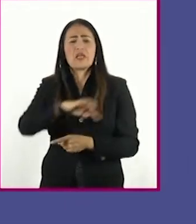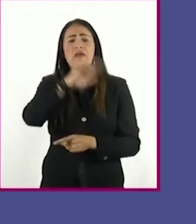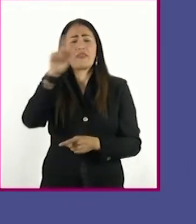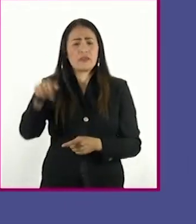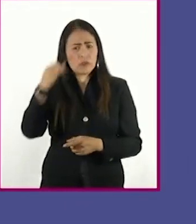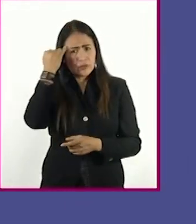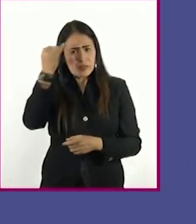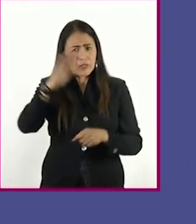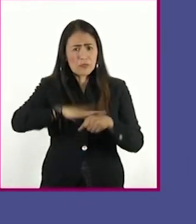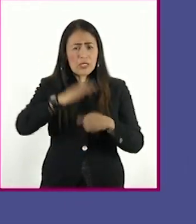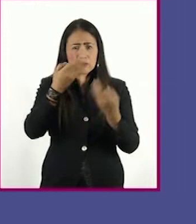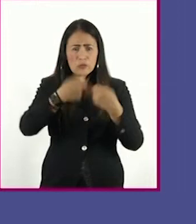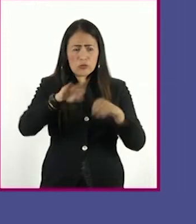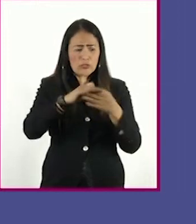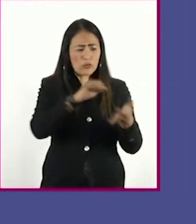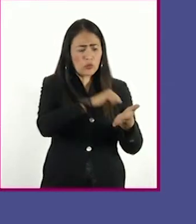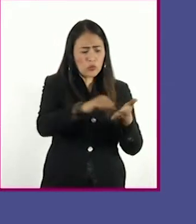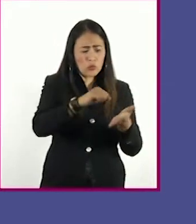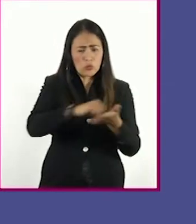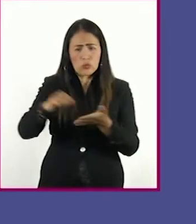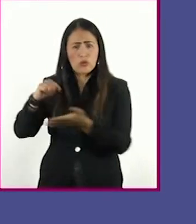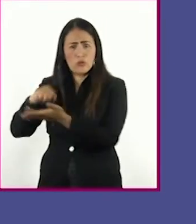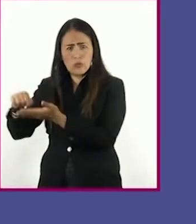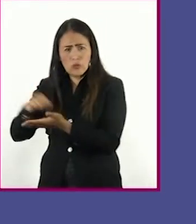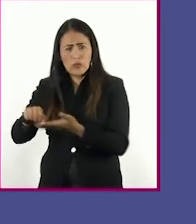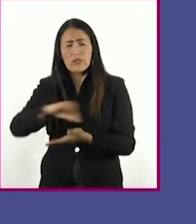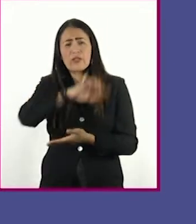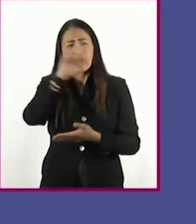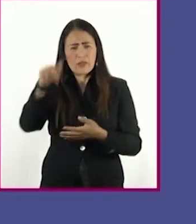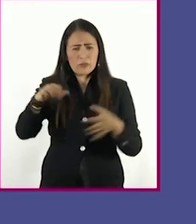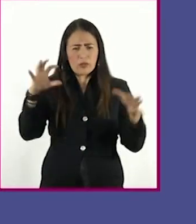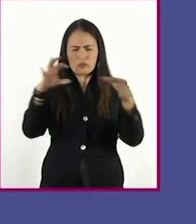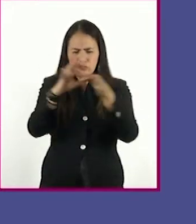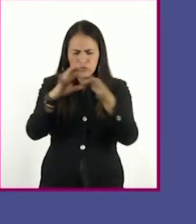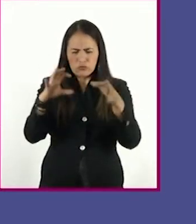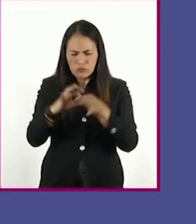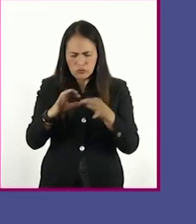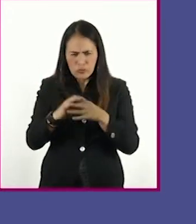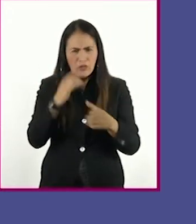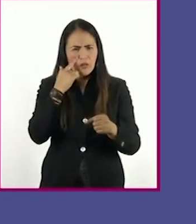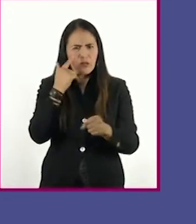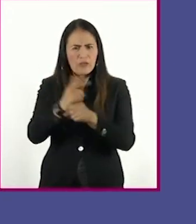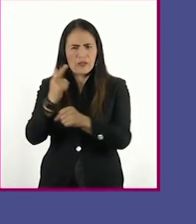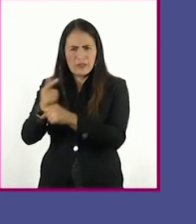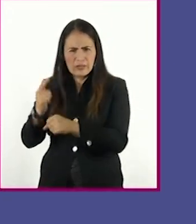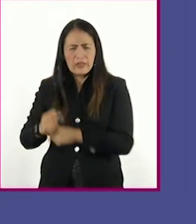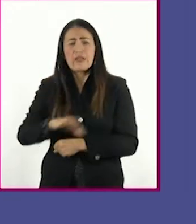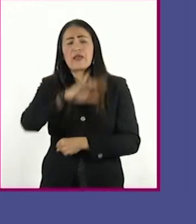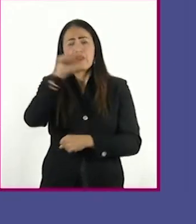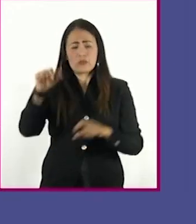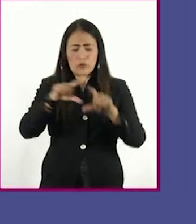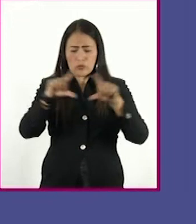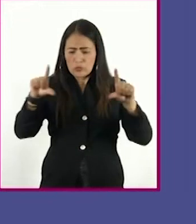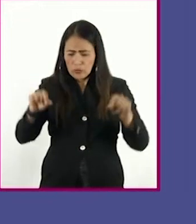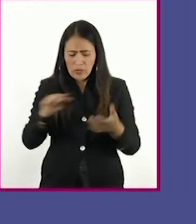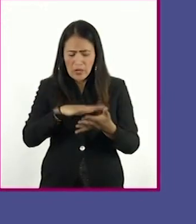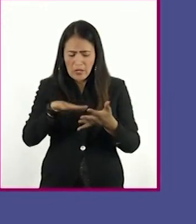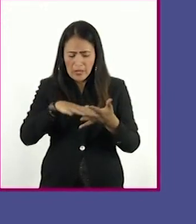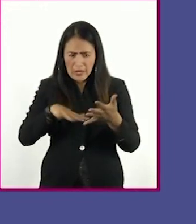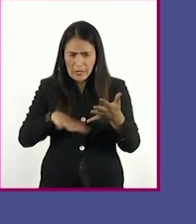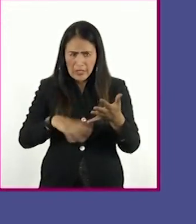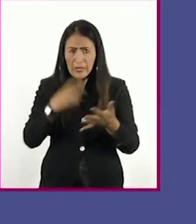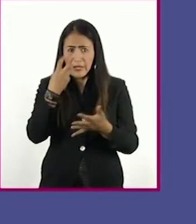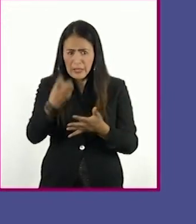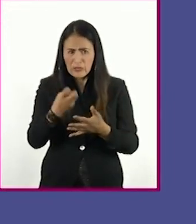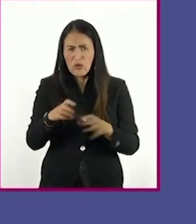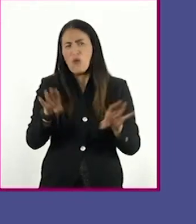ideas clave. Identifiquen los conectores en el texto y lean esa oración o párrafo para ver si es un argumento y